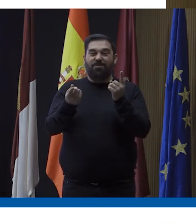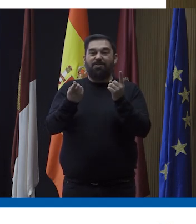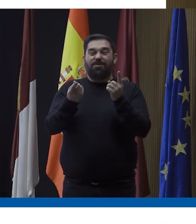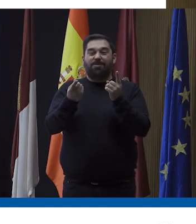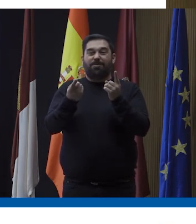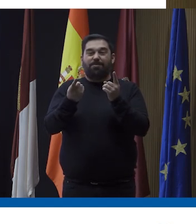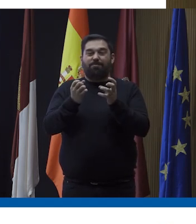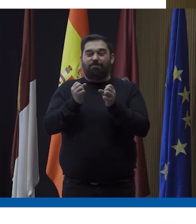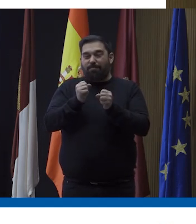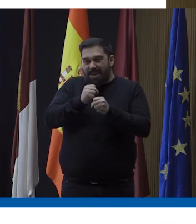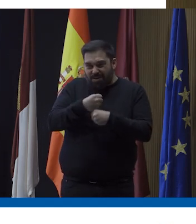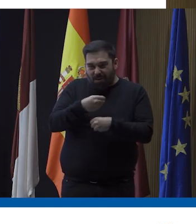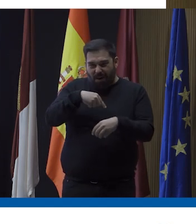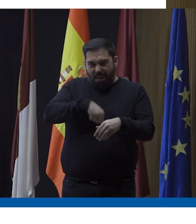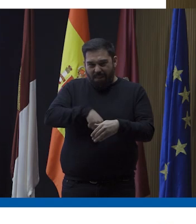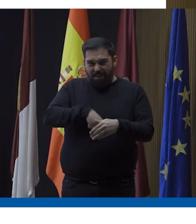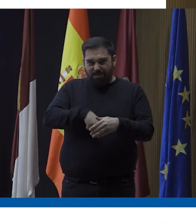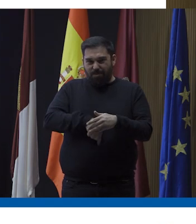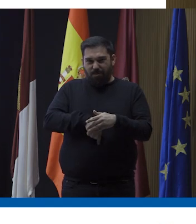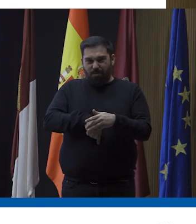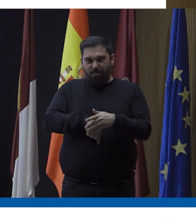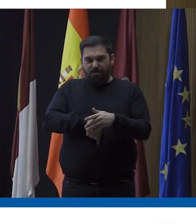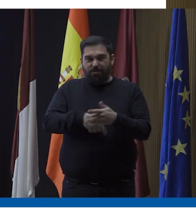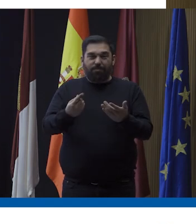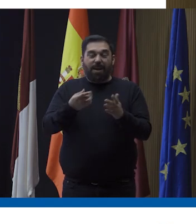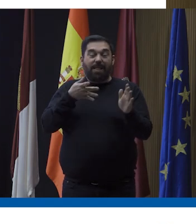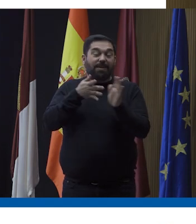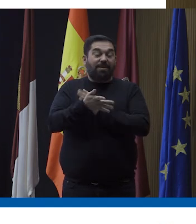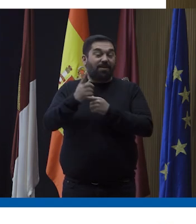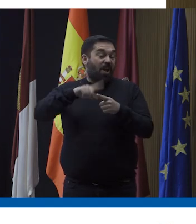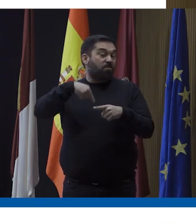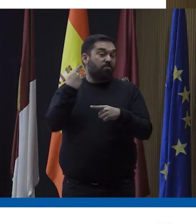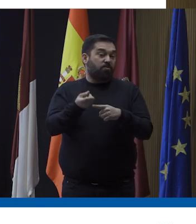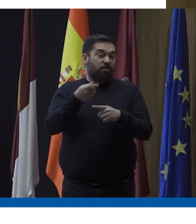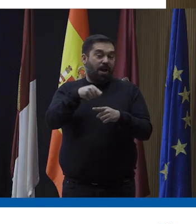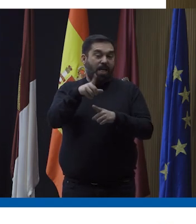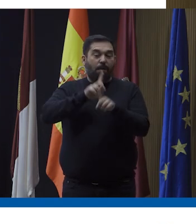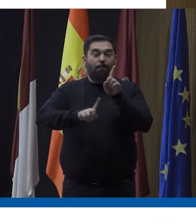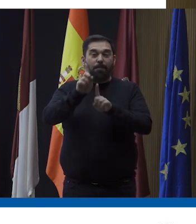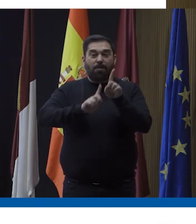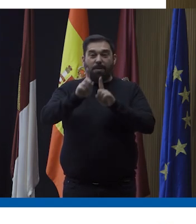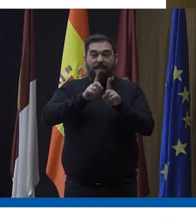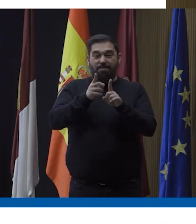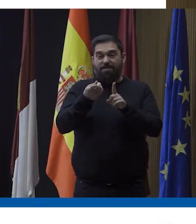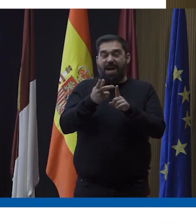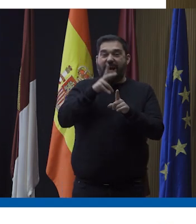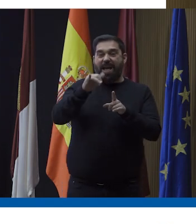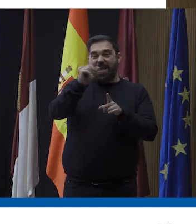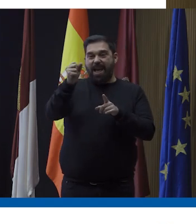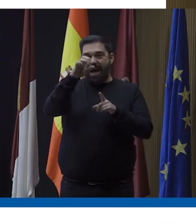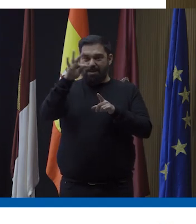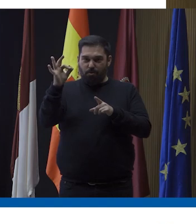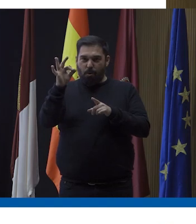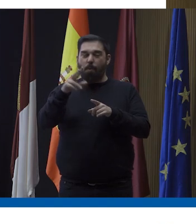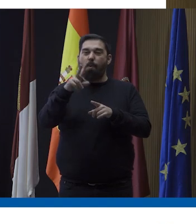la presión dentro del abdomen, ¿vale? Pues lo que va a producir es un problema en el hiato urogenital, que es donde